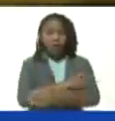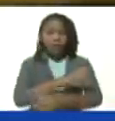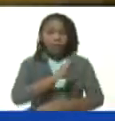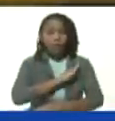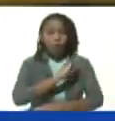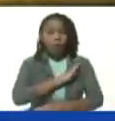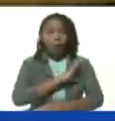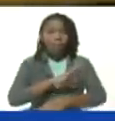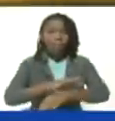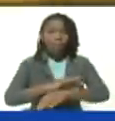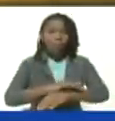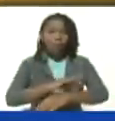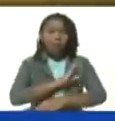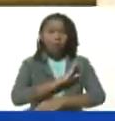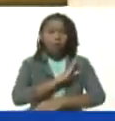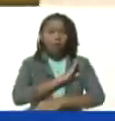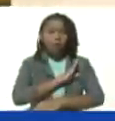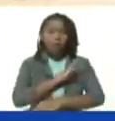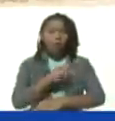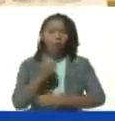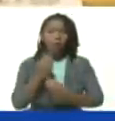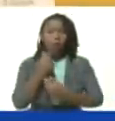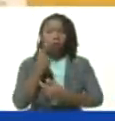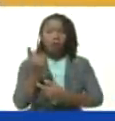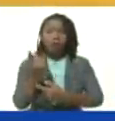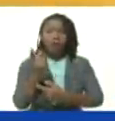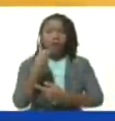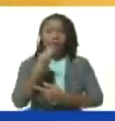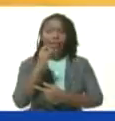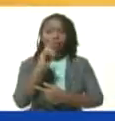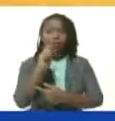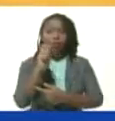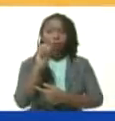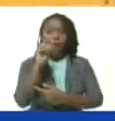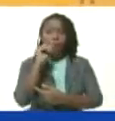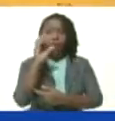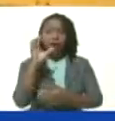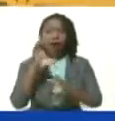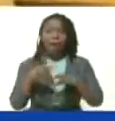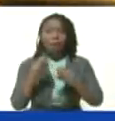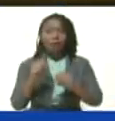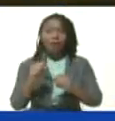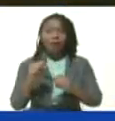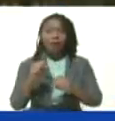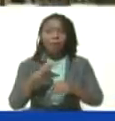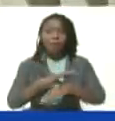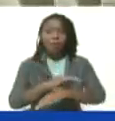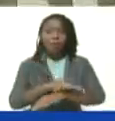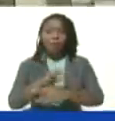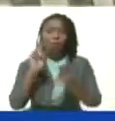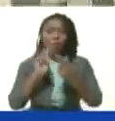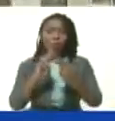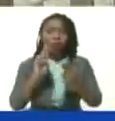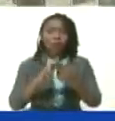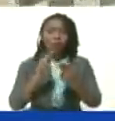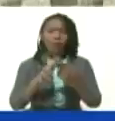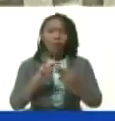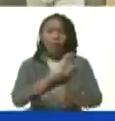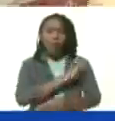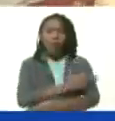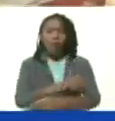propia, músculo propio, como decía Tito, capital, músculo, conocimiento y fuerza